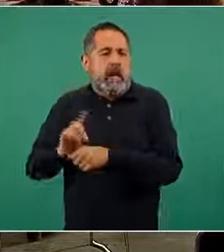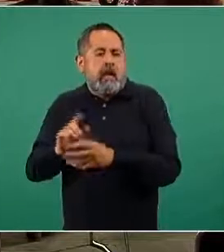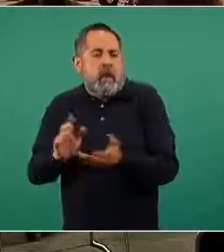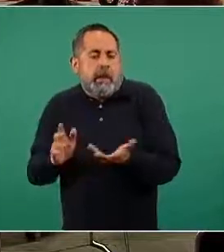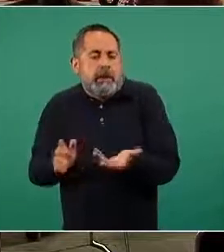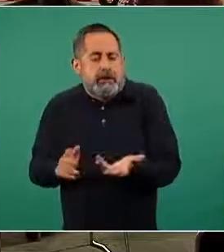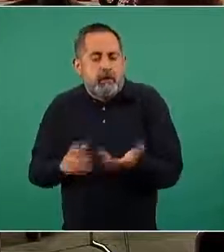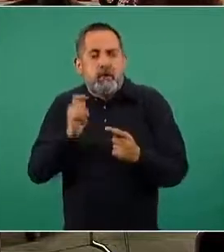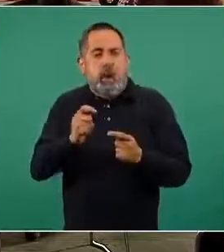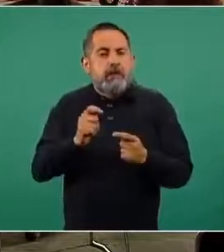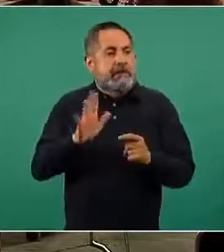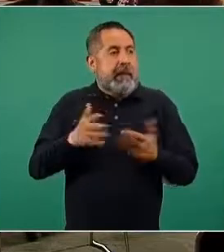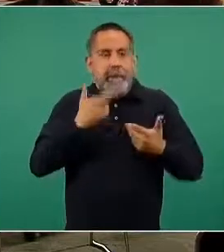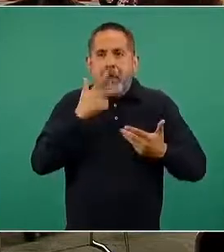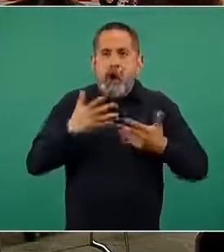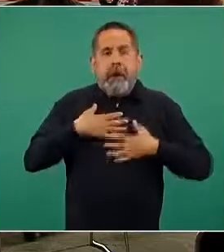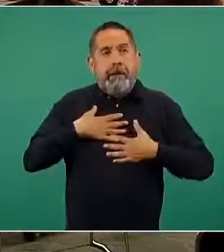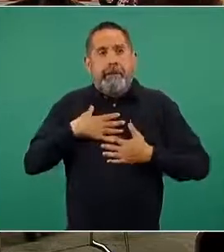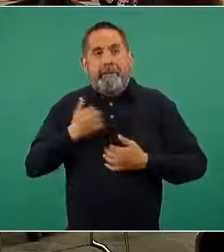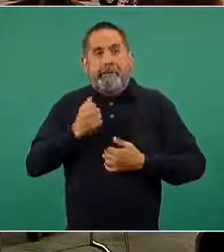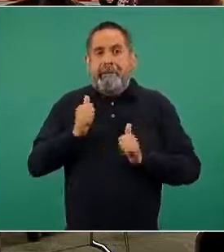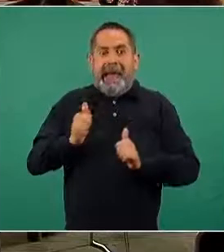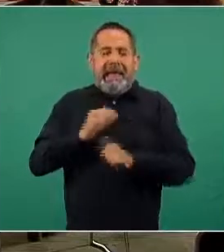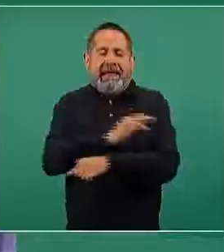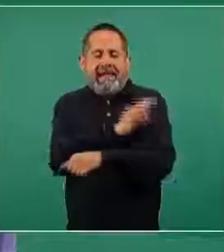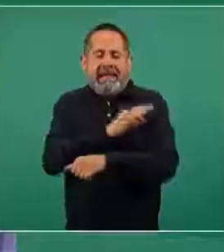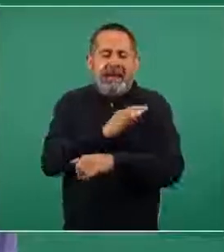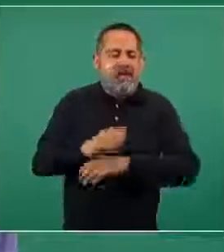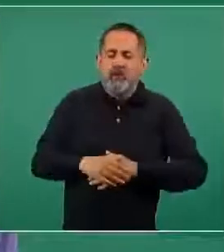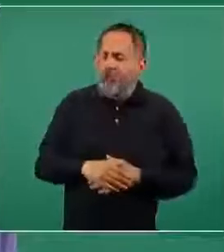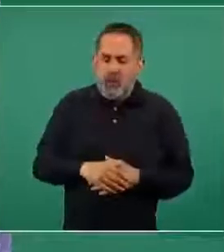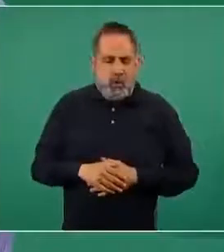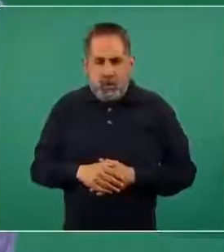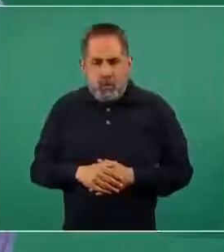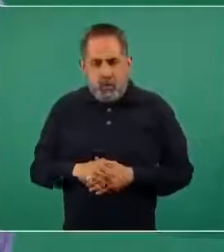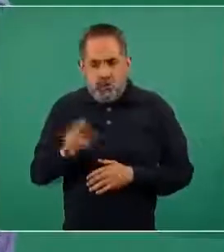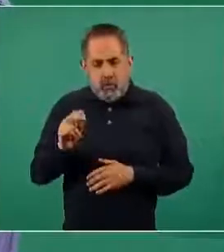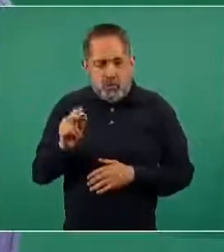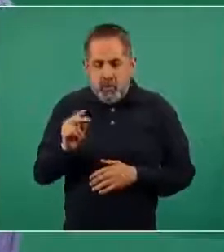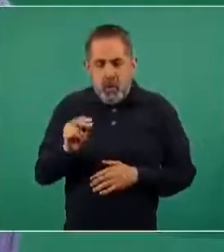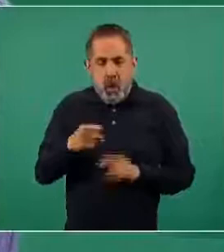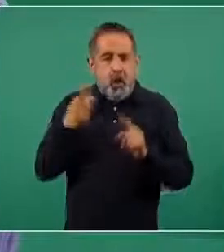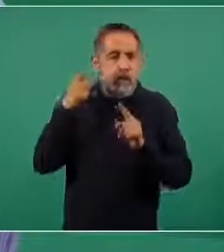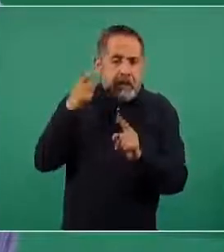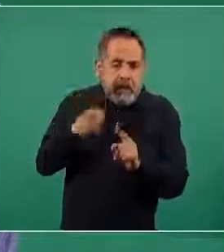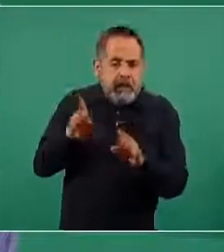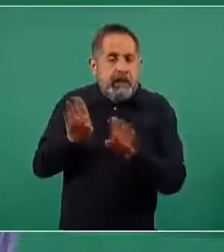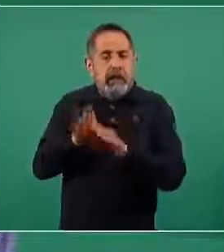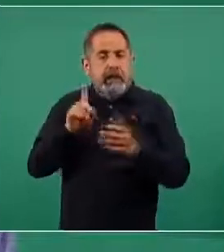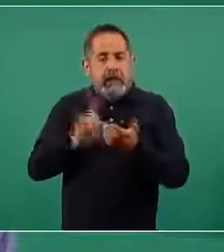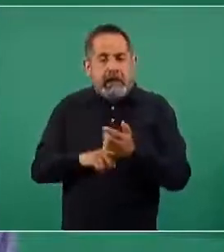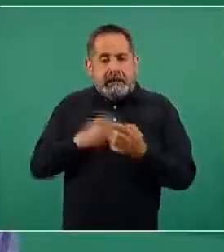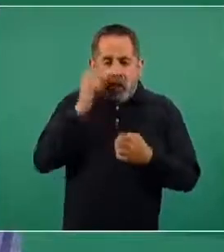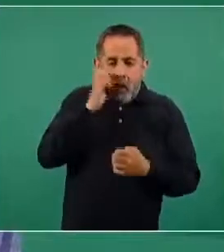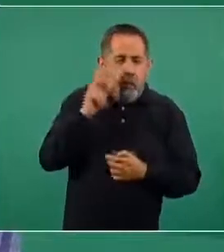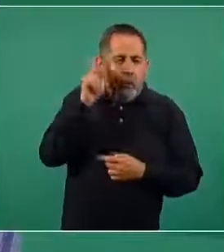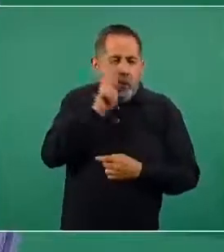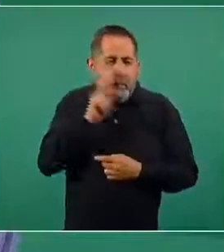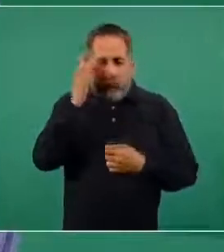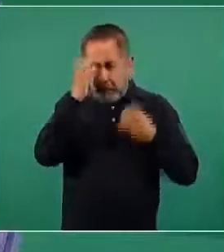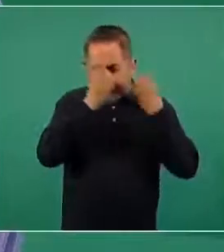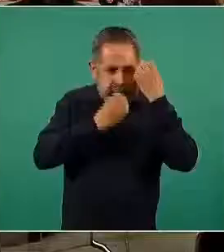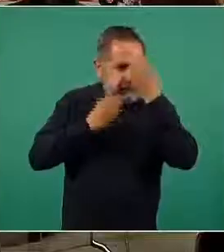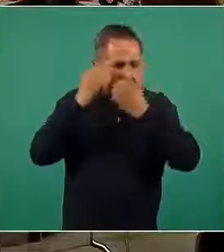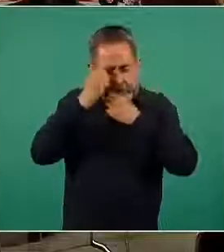días. Pero no solo eso, en tanto no se culminen, no se terminen los ensayos clínicos,